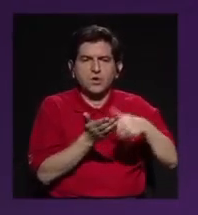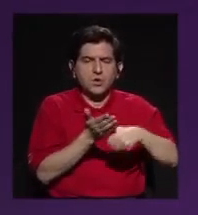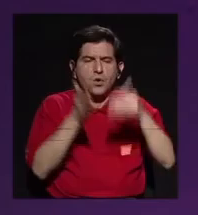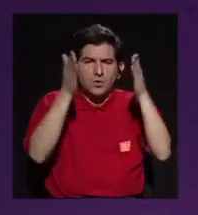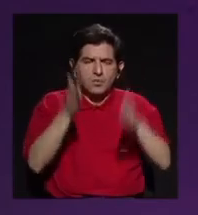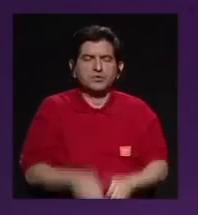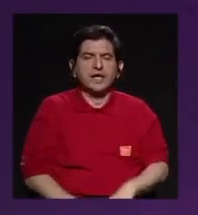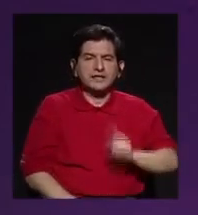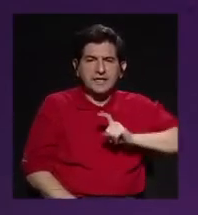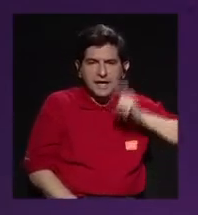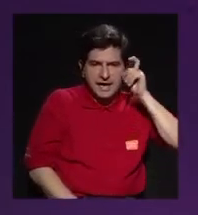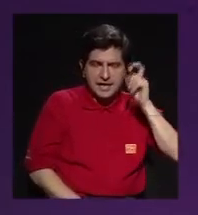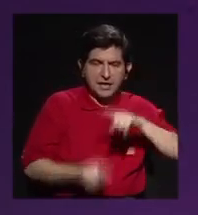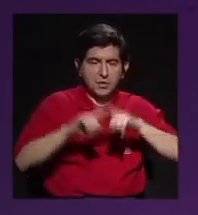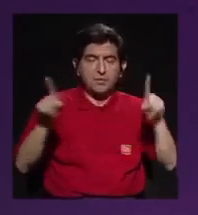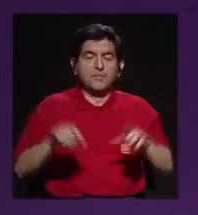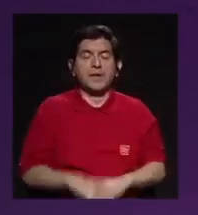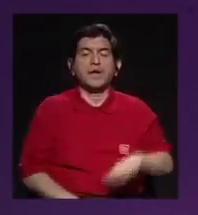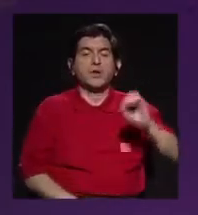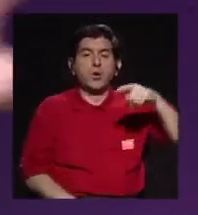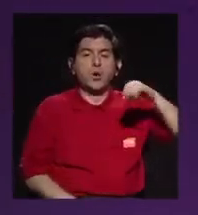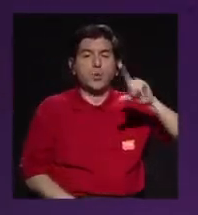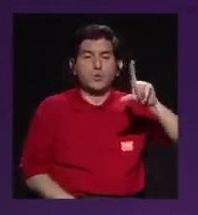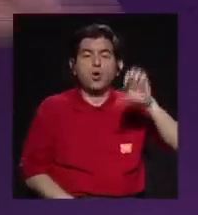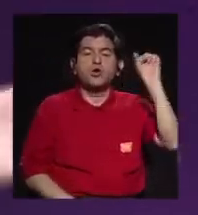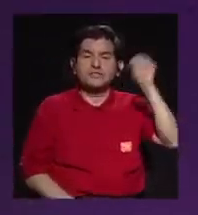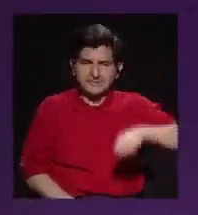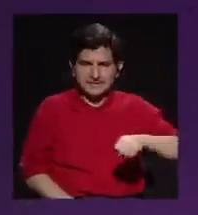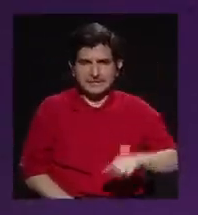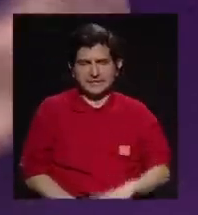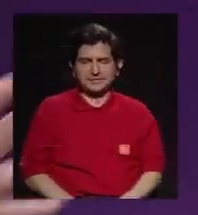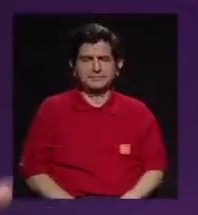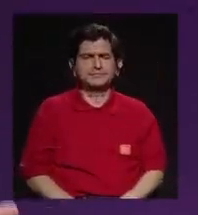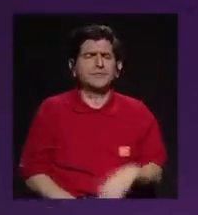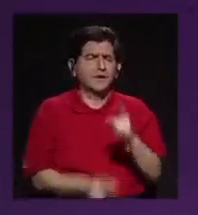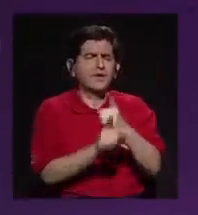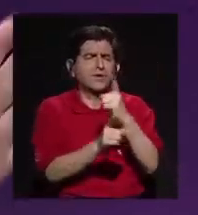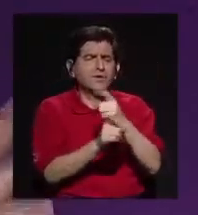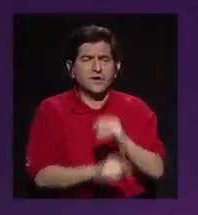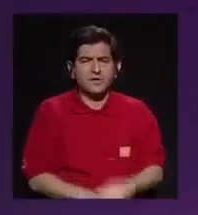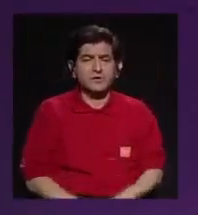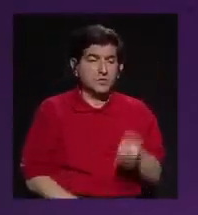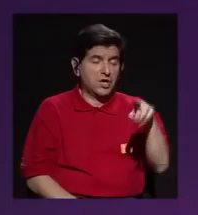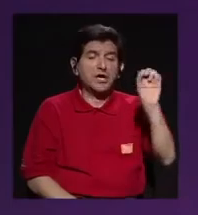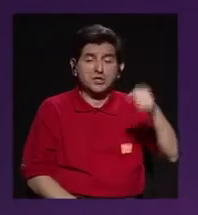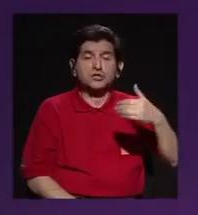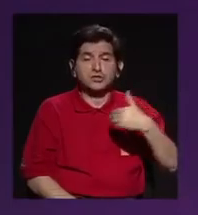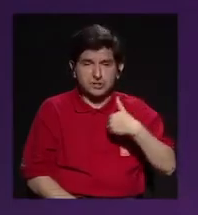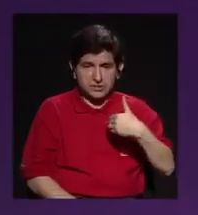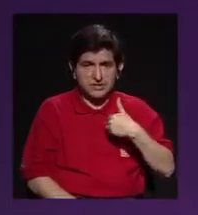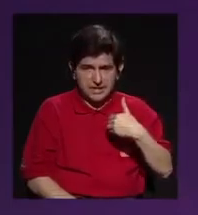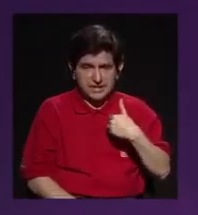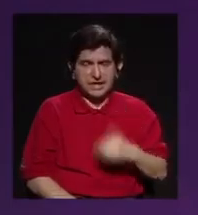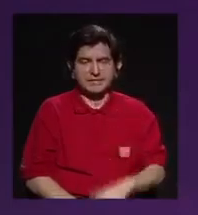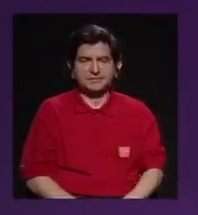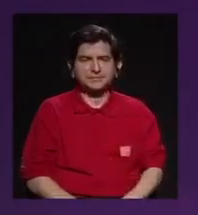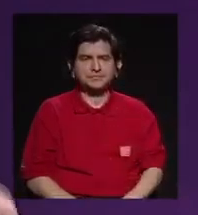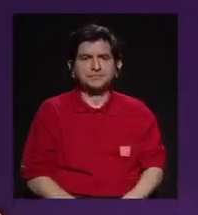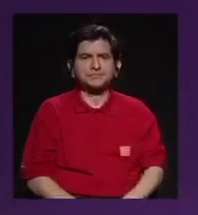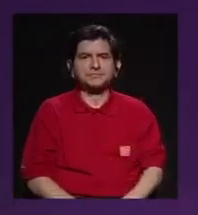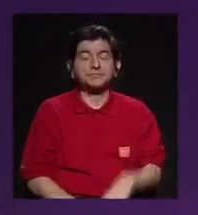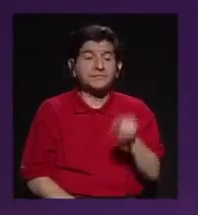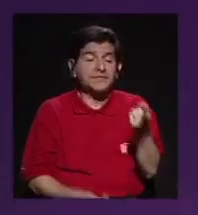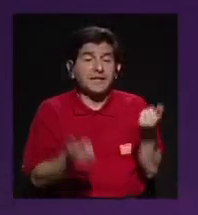sexo. Exacto. Pero Opol sí la hizo, ¿verdad? Bueno, no voy a entrar aquí a discusión. Sí, Opol sí la sí hizo. Sí la tenía. Ah, okay. Sí la tenía. Entonces estoy hablando. Sí.